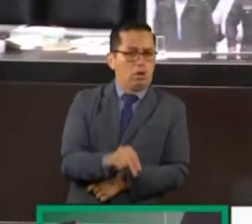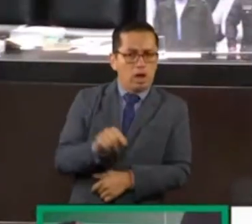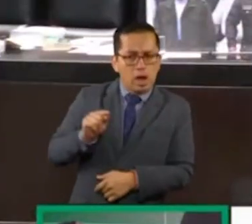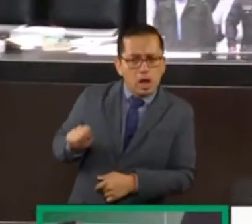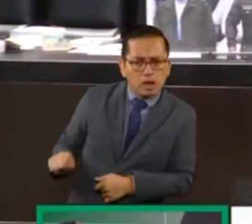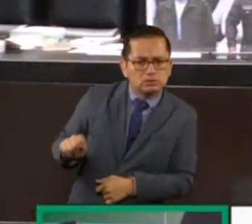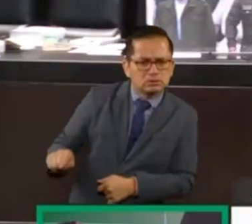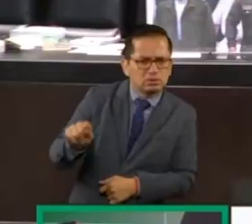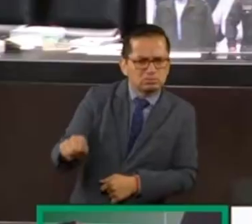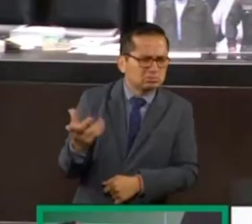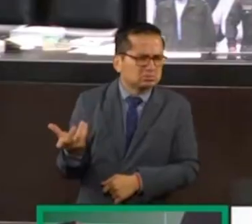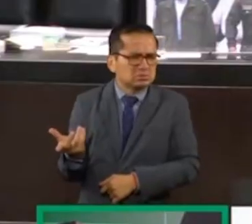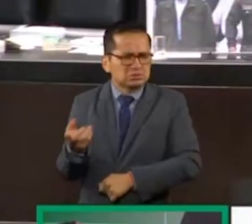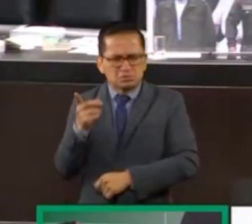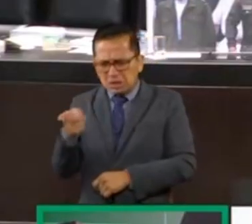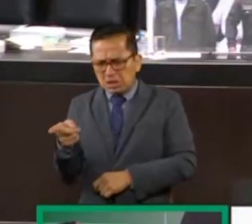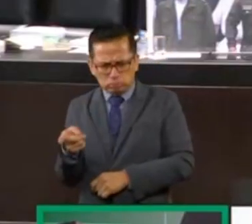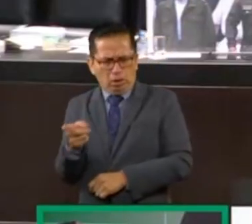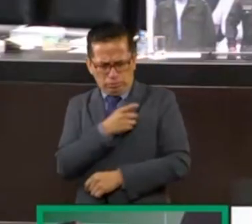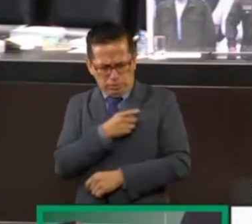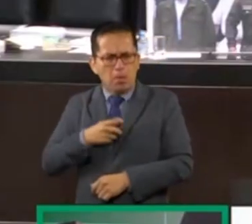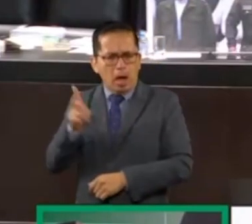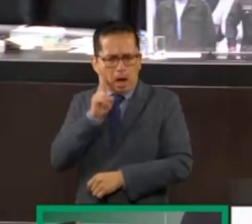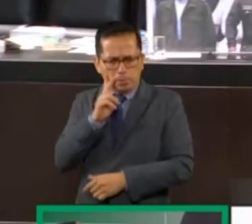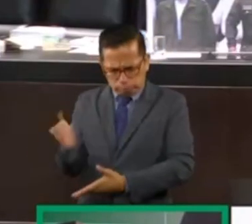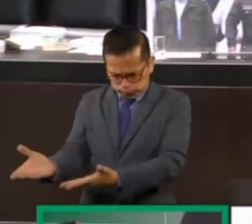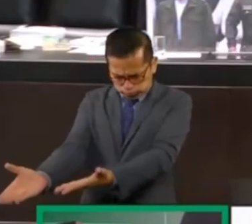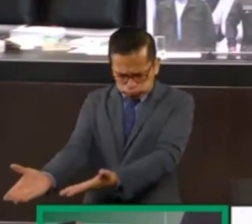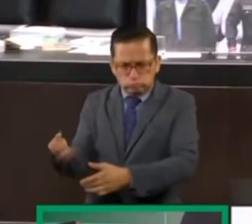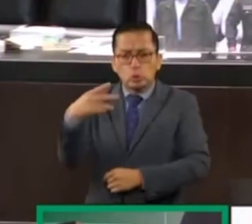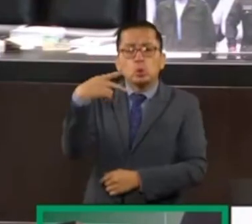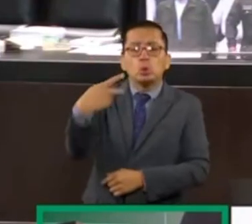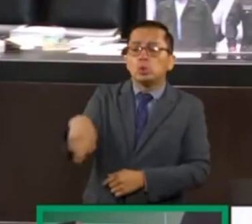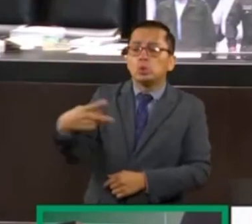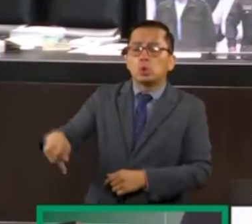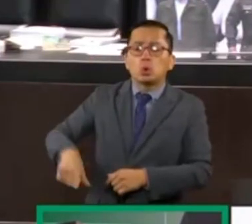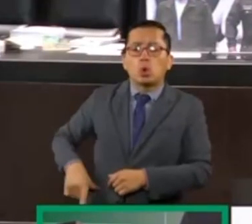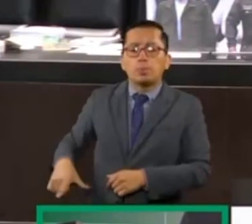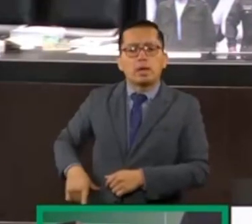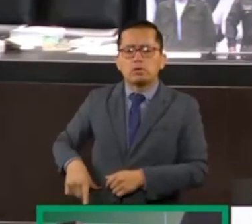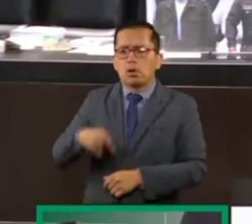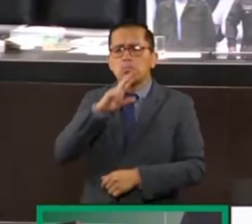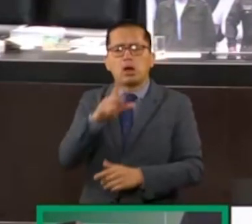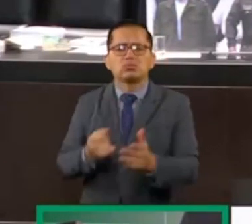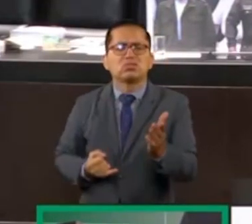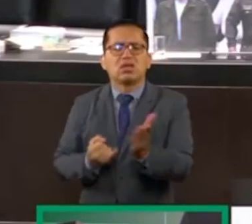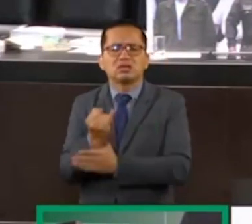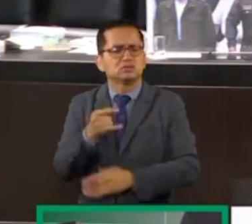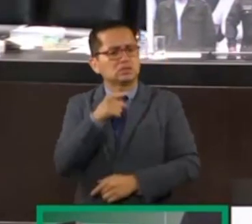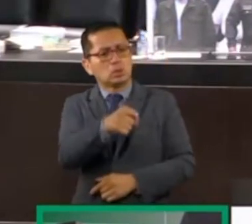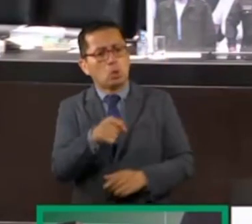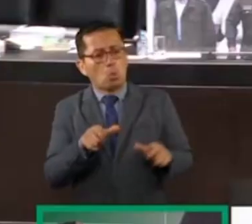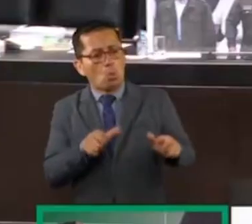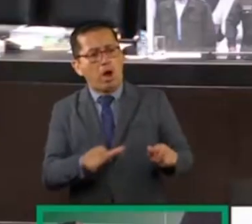bajo la defensa, que tengan el valor y que le digan a sus gobernadores que no necesitan a la Guardia. Porque ¿por qué van a necesitar a los militares